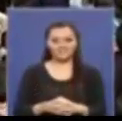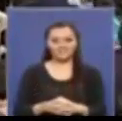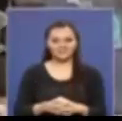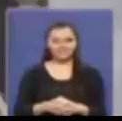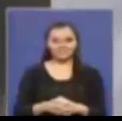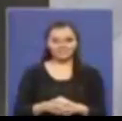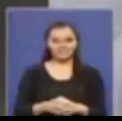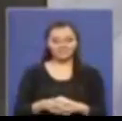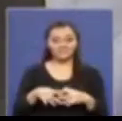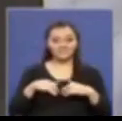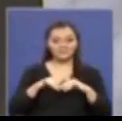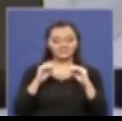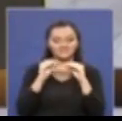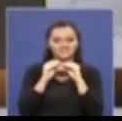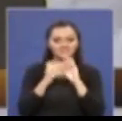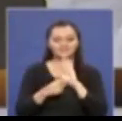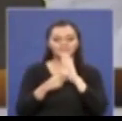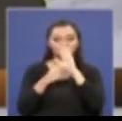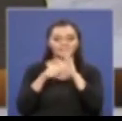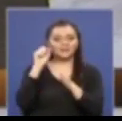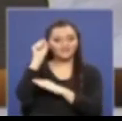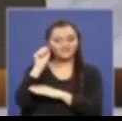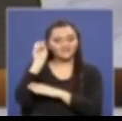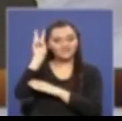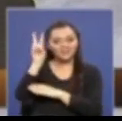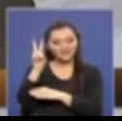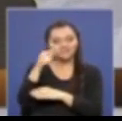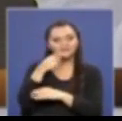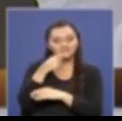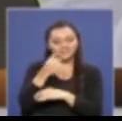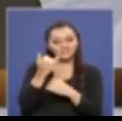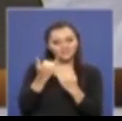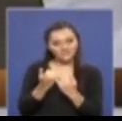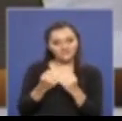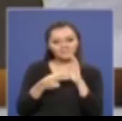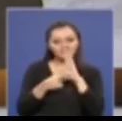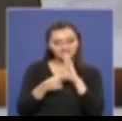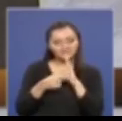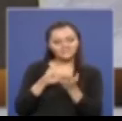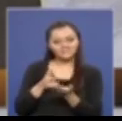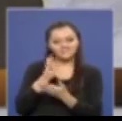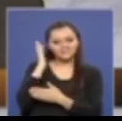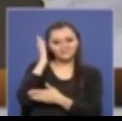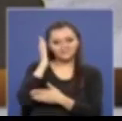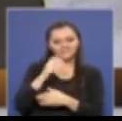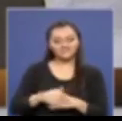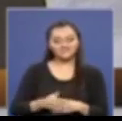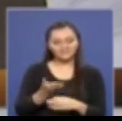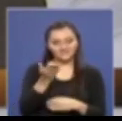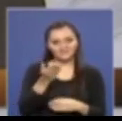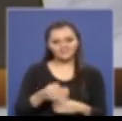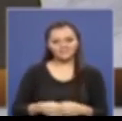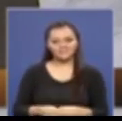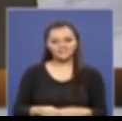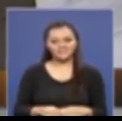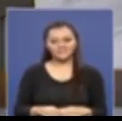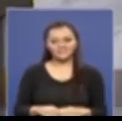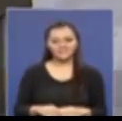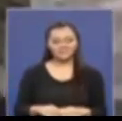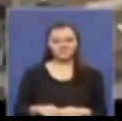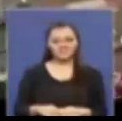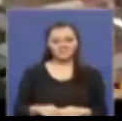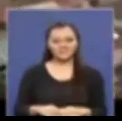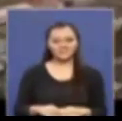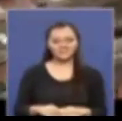continuación les presentaremos un video que recoge lo principal de esta hermosa ciudad. Veamos, por favor.